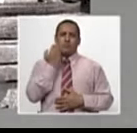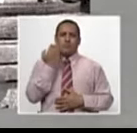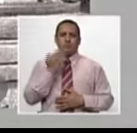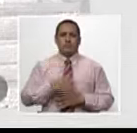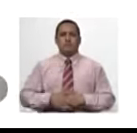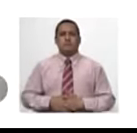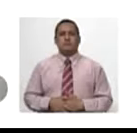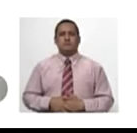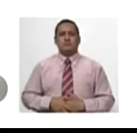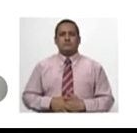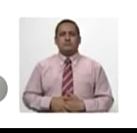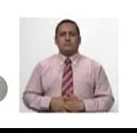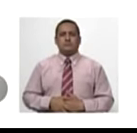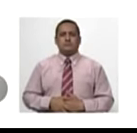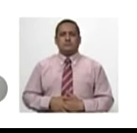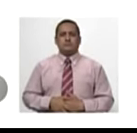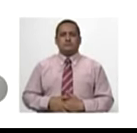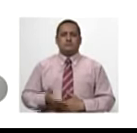virreinales.